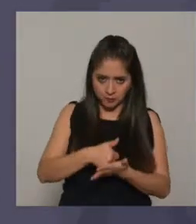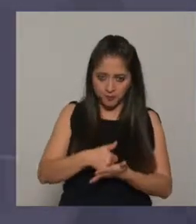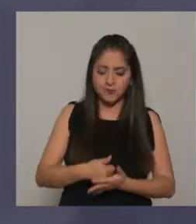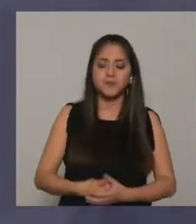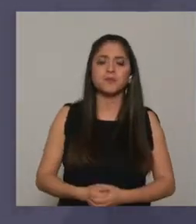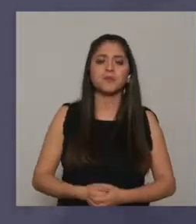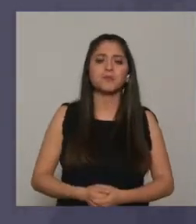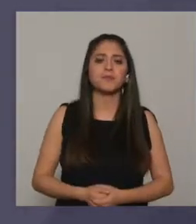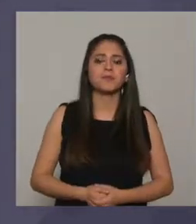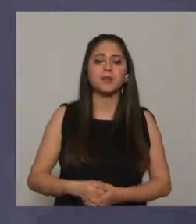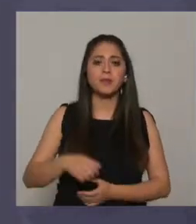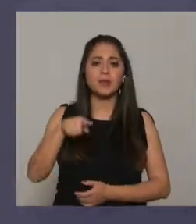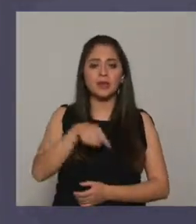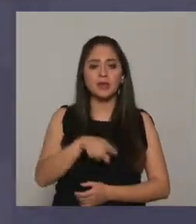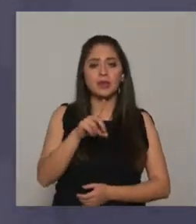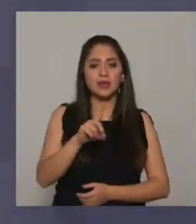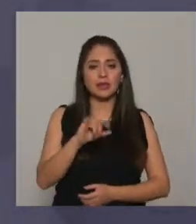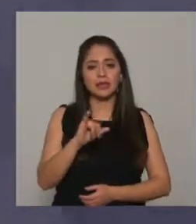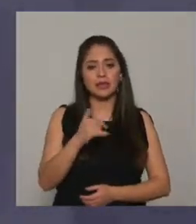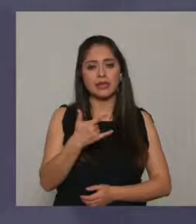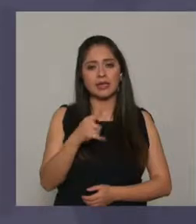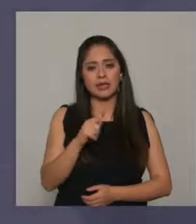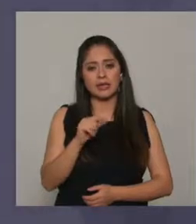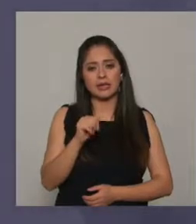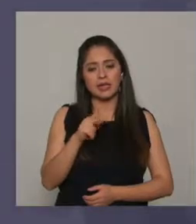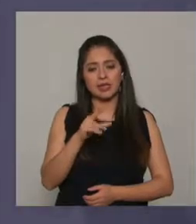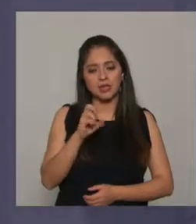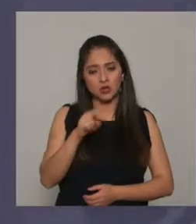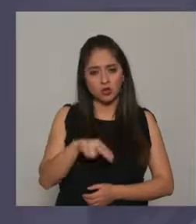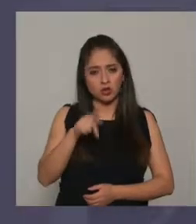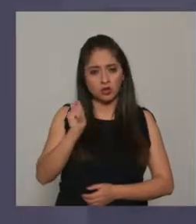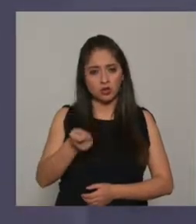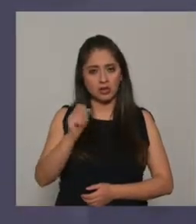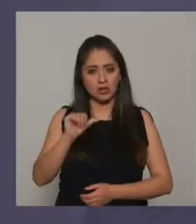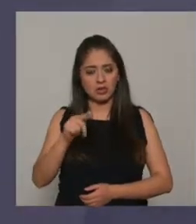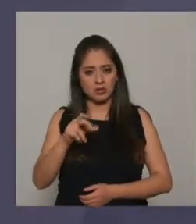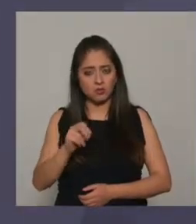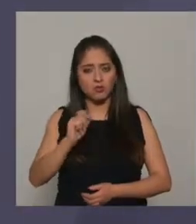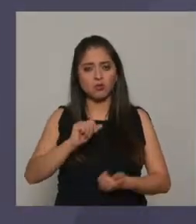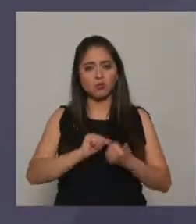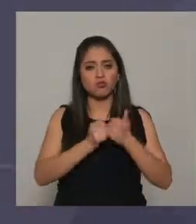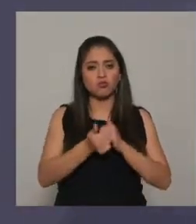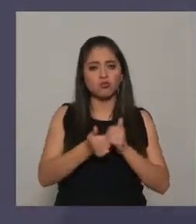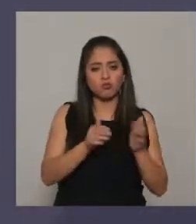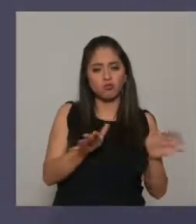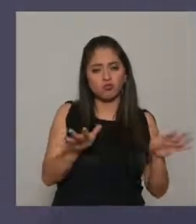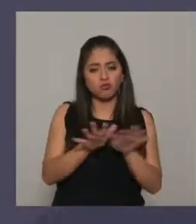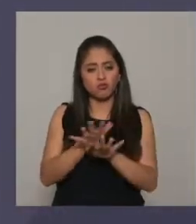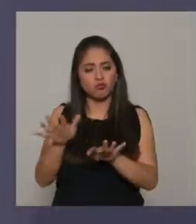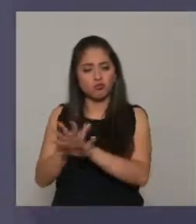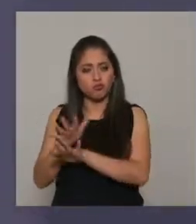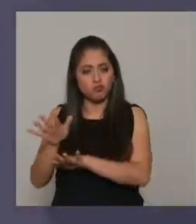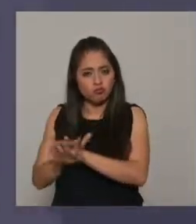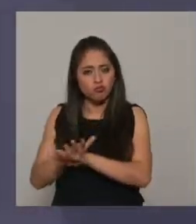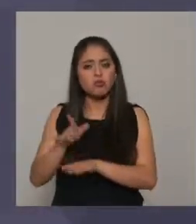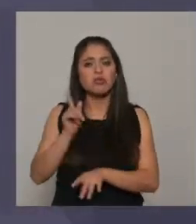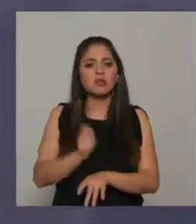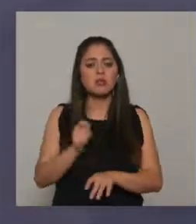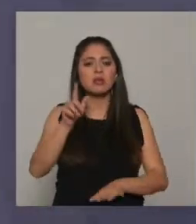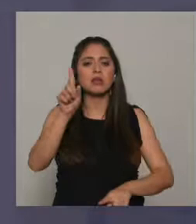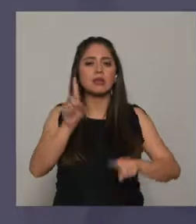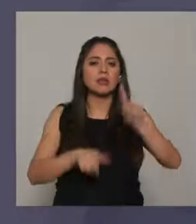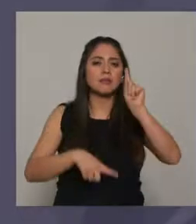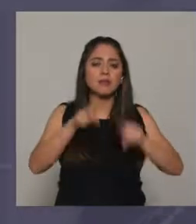la digitalización del archivo en diferentes etapas, iniciando en forma gradual con el control de los